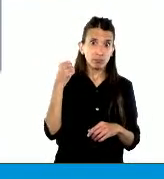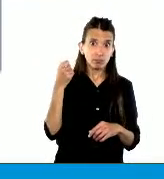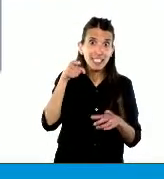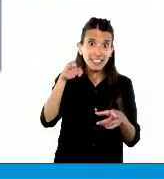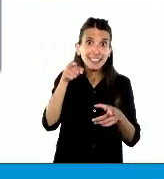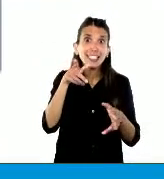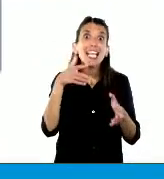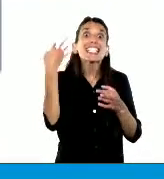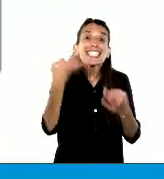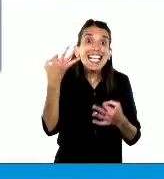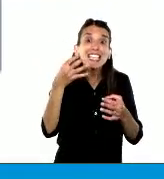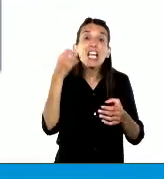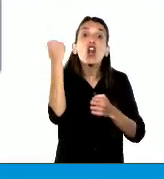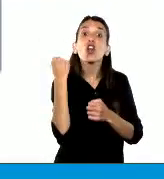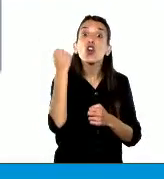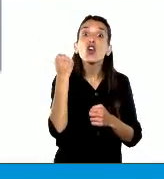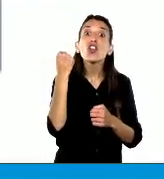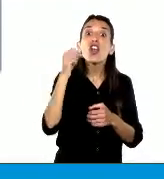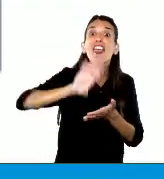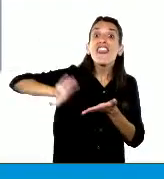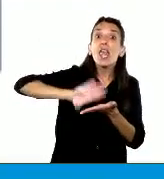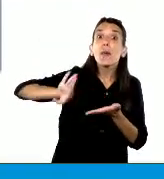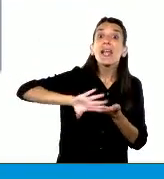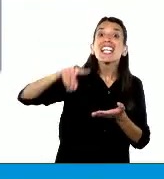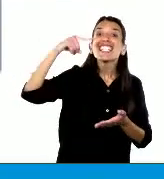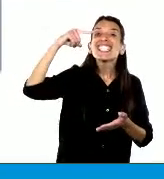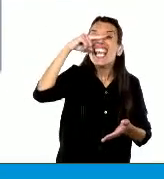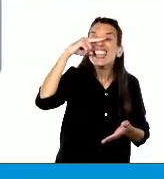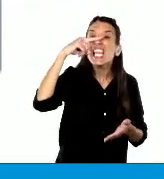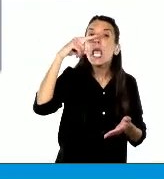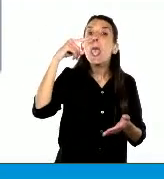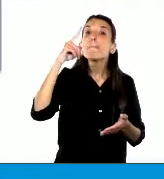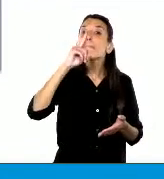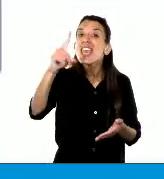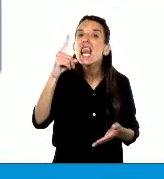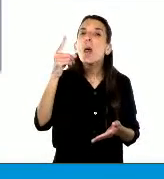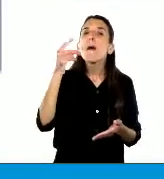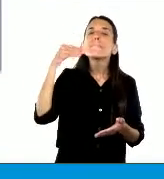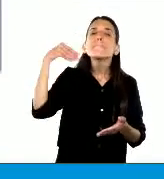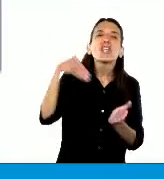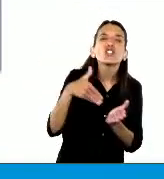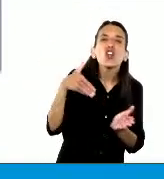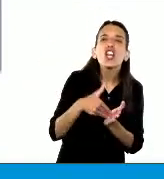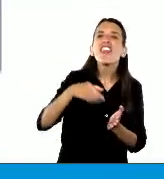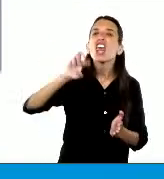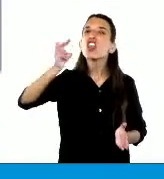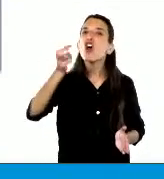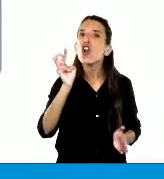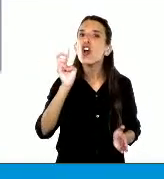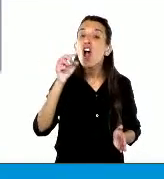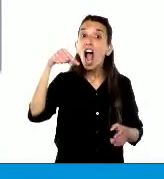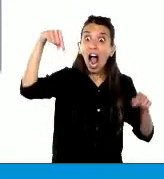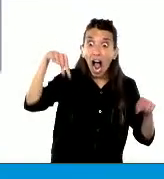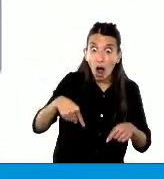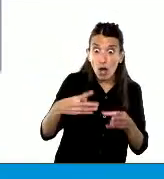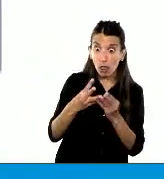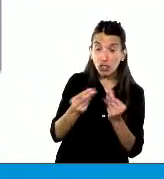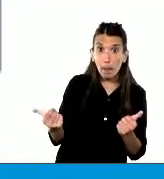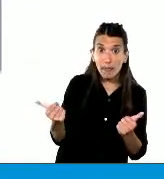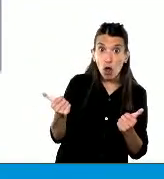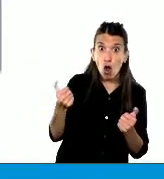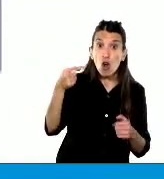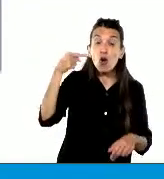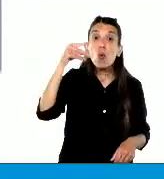Argentina debía 7.000 millones de dólares y cuando terminó debió 45.000 millones de dólares, con